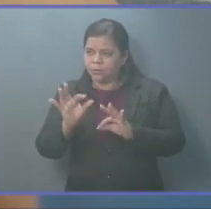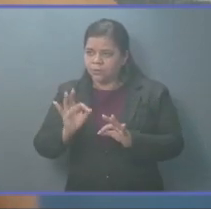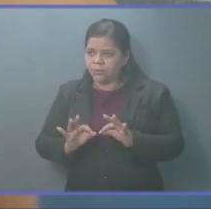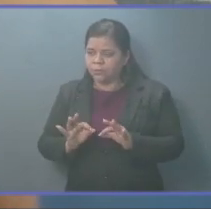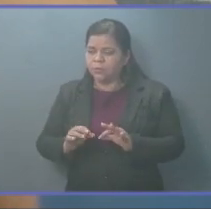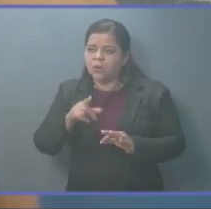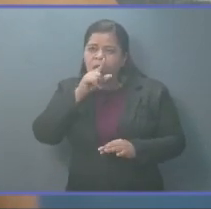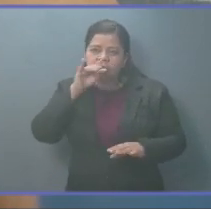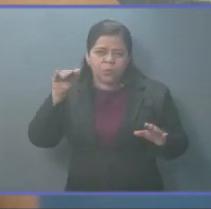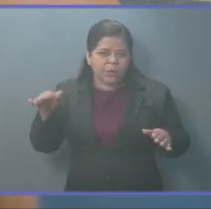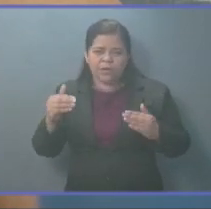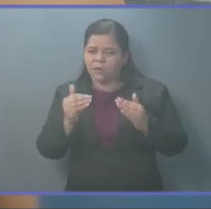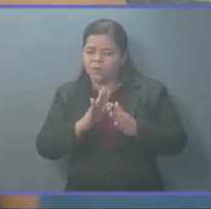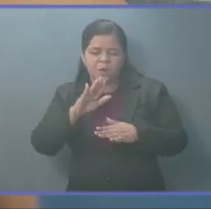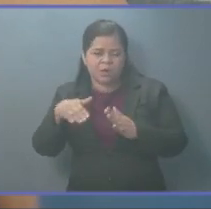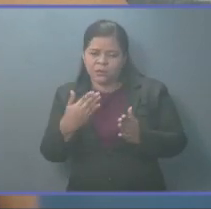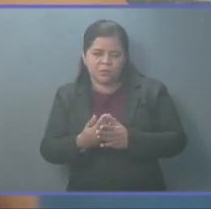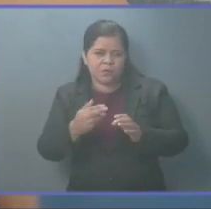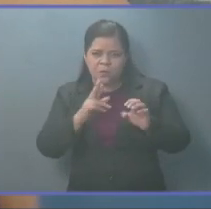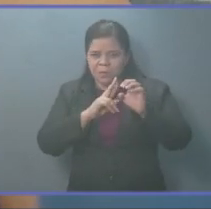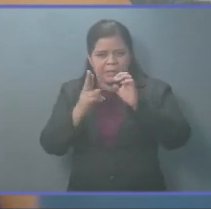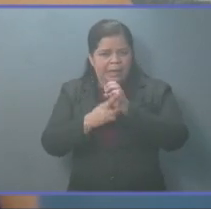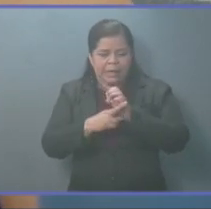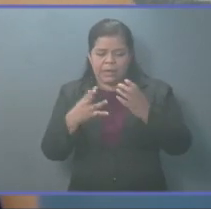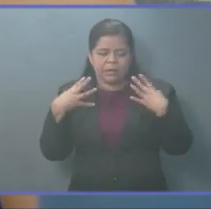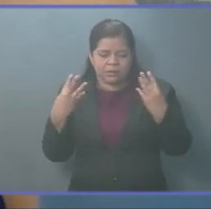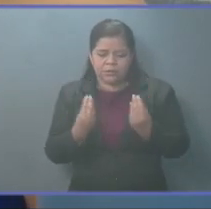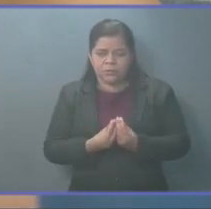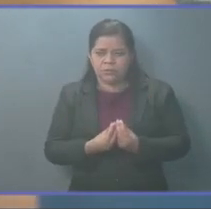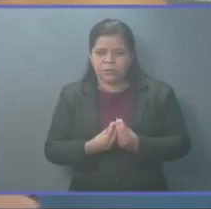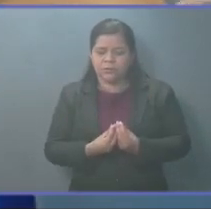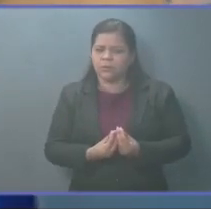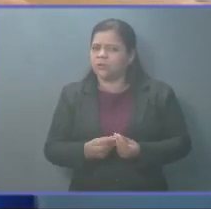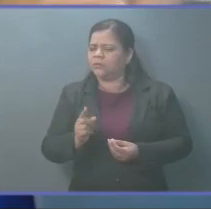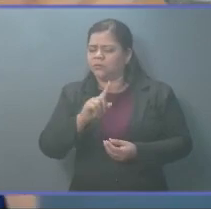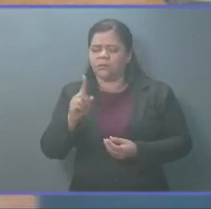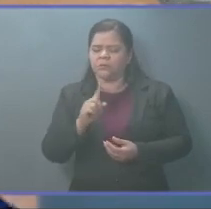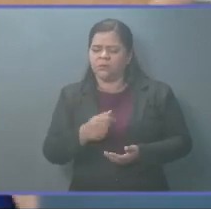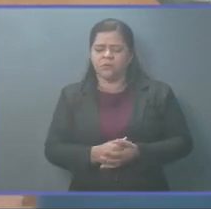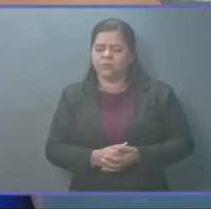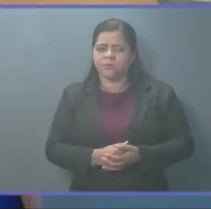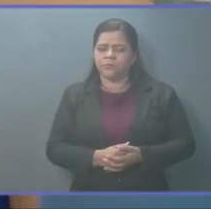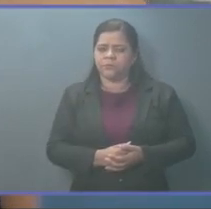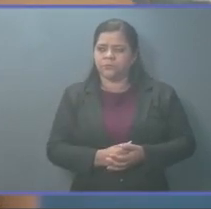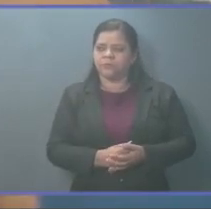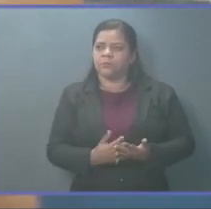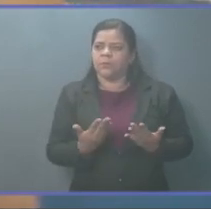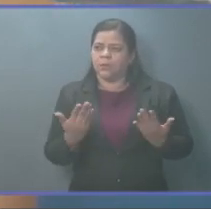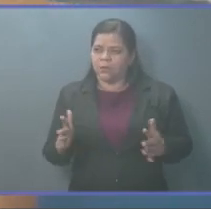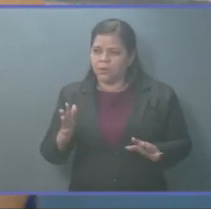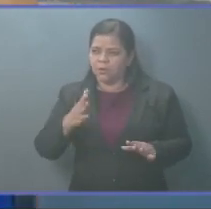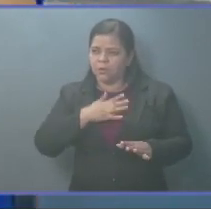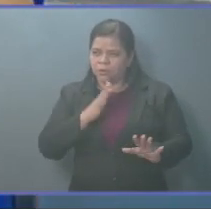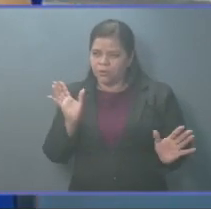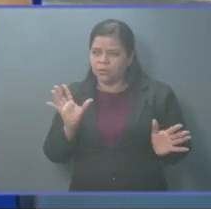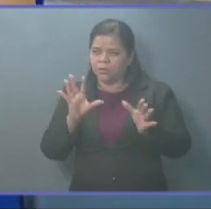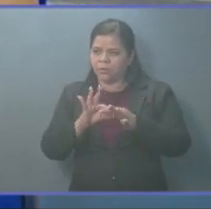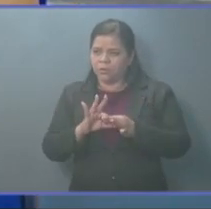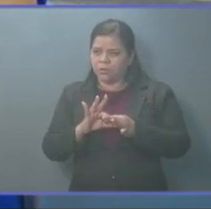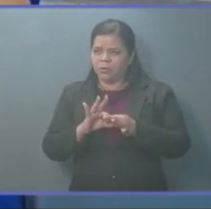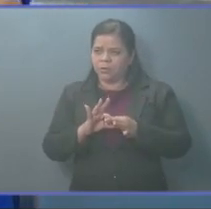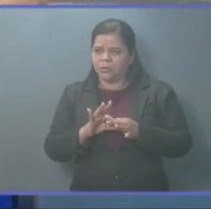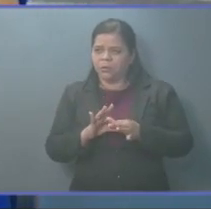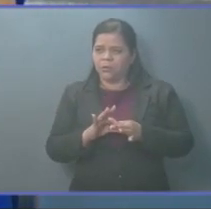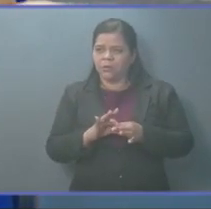y el resto de páginas de redes sociales. No es una interpelación que tenga que ver